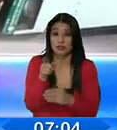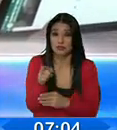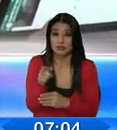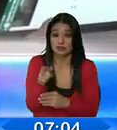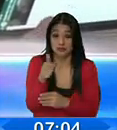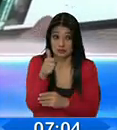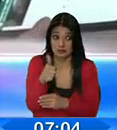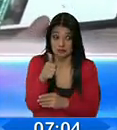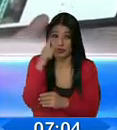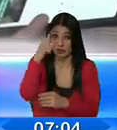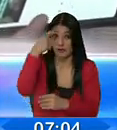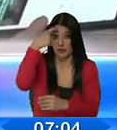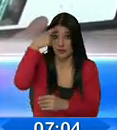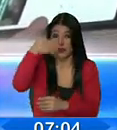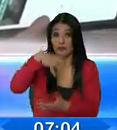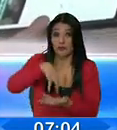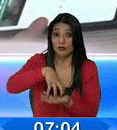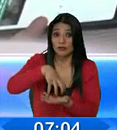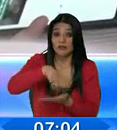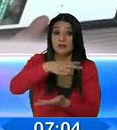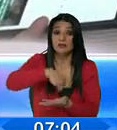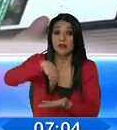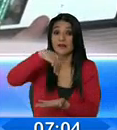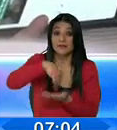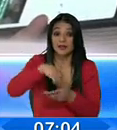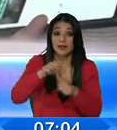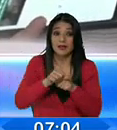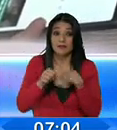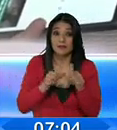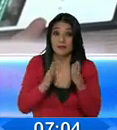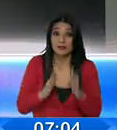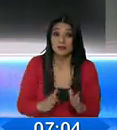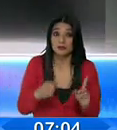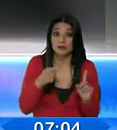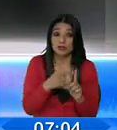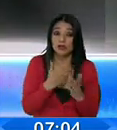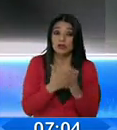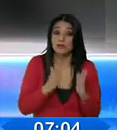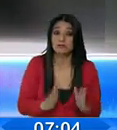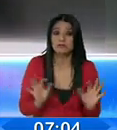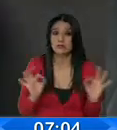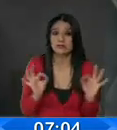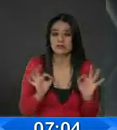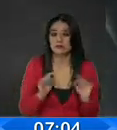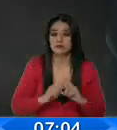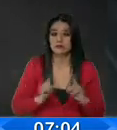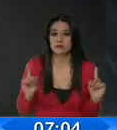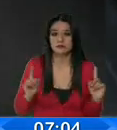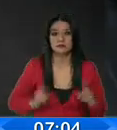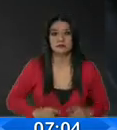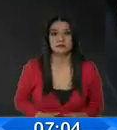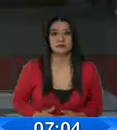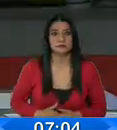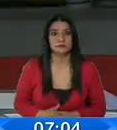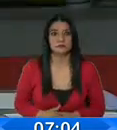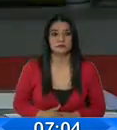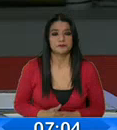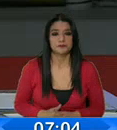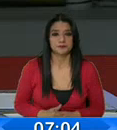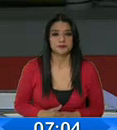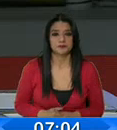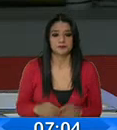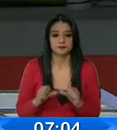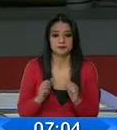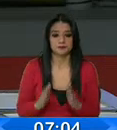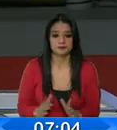al gobierno provincial de Manabí en la administración del economista Orlando. Informó José Morales. El